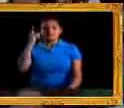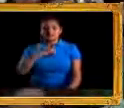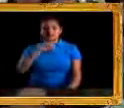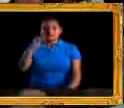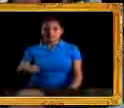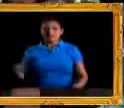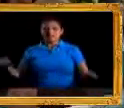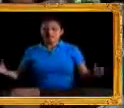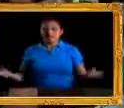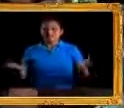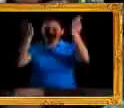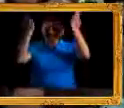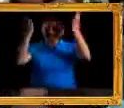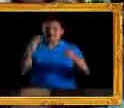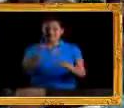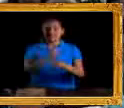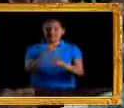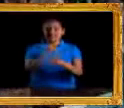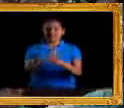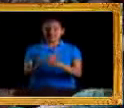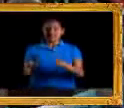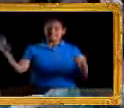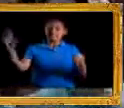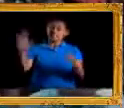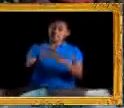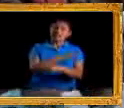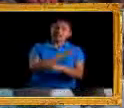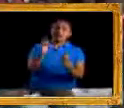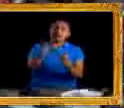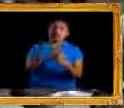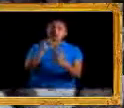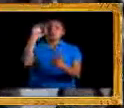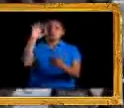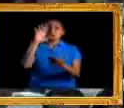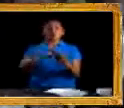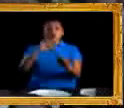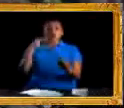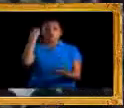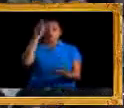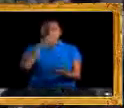Señor está llenando con su gloria, con la llenura del Espíritu